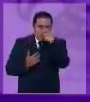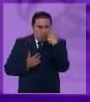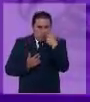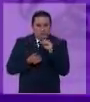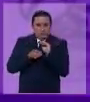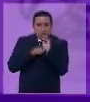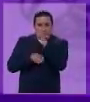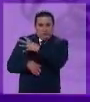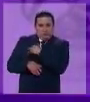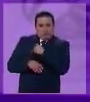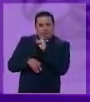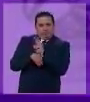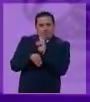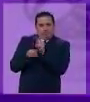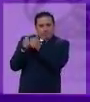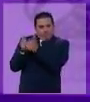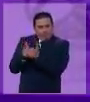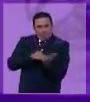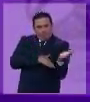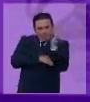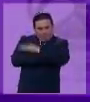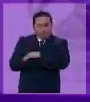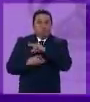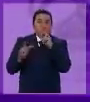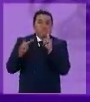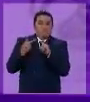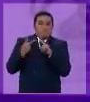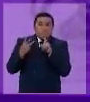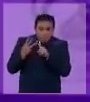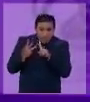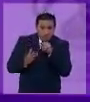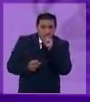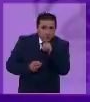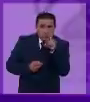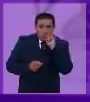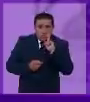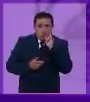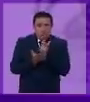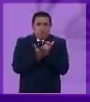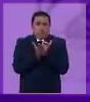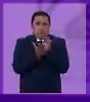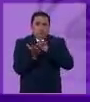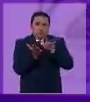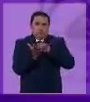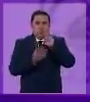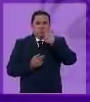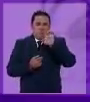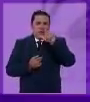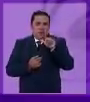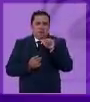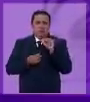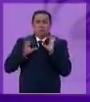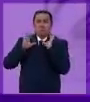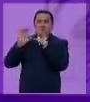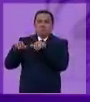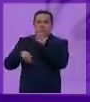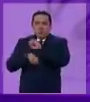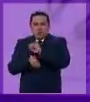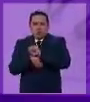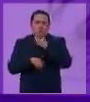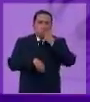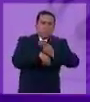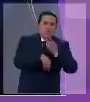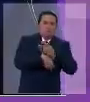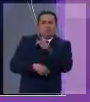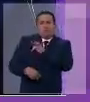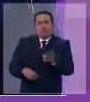becas para que las mujeres puedan regresar y terminar, sobre todo, secundaria y preparatoria. Y eso les va a abrir mejores alternativas de empleo. ¿Y hay recursos para